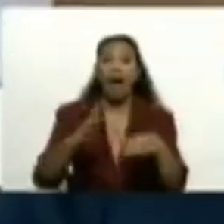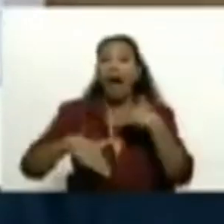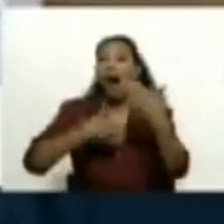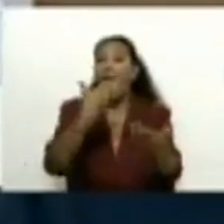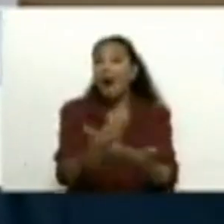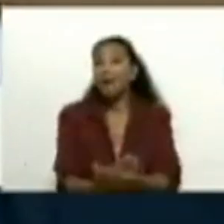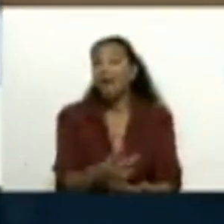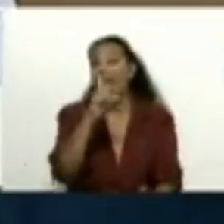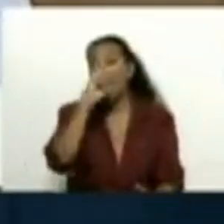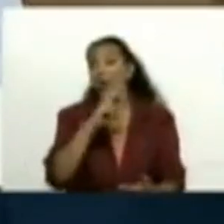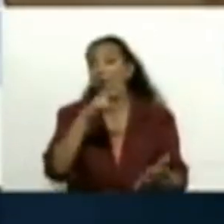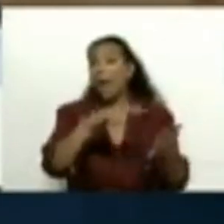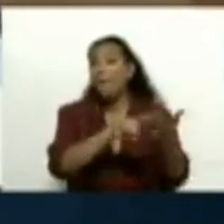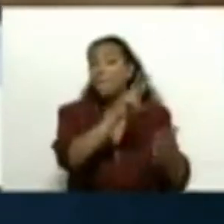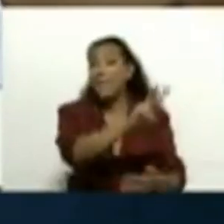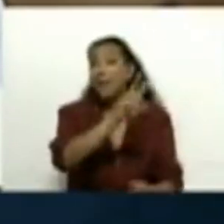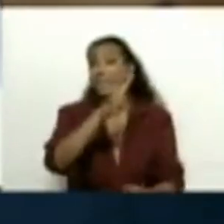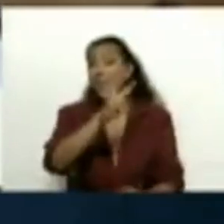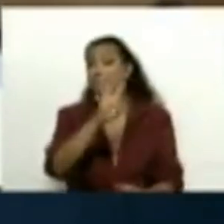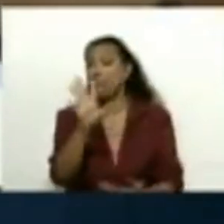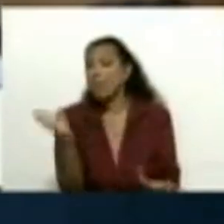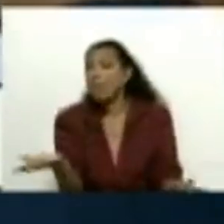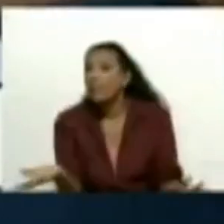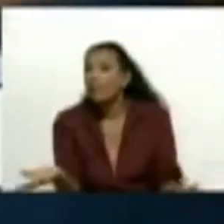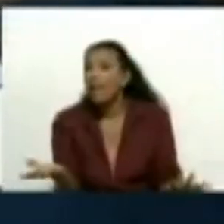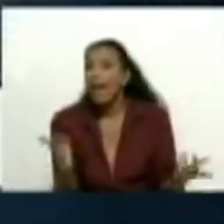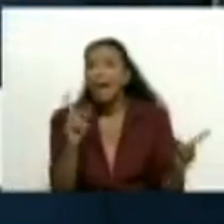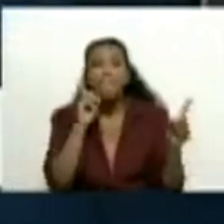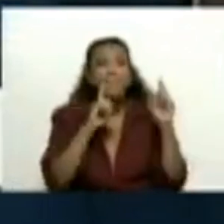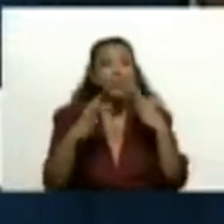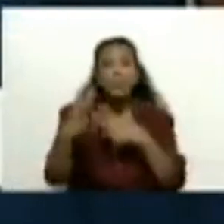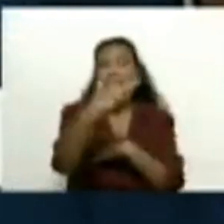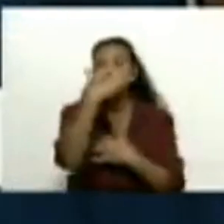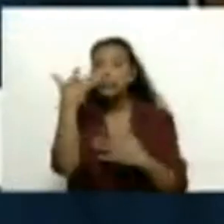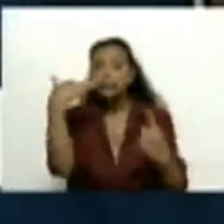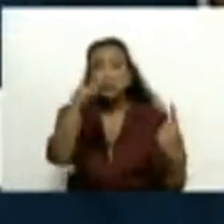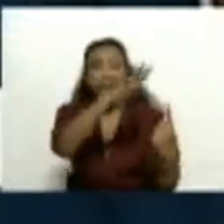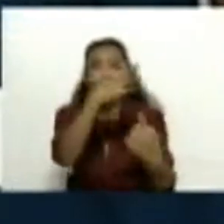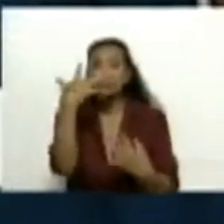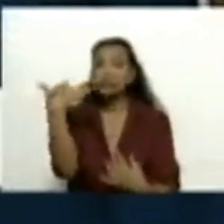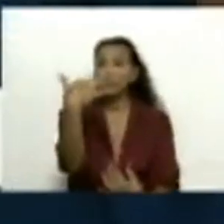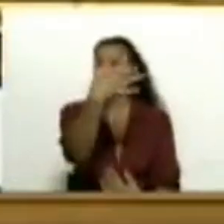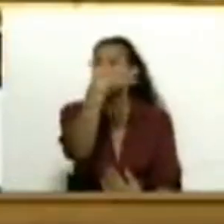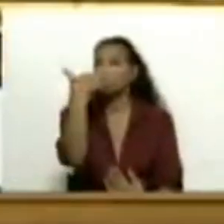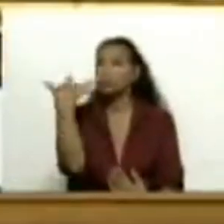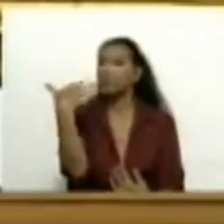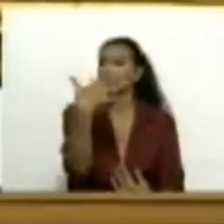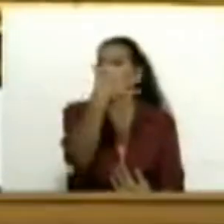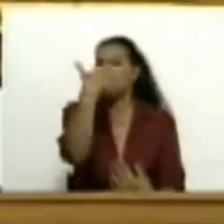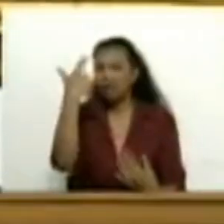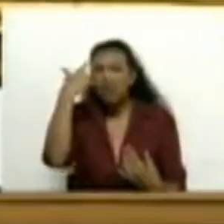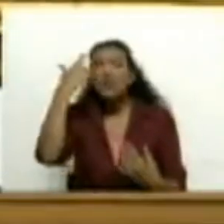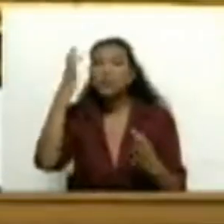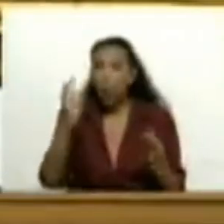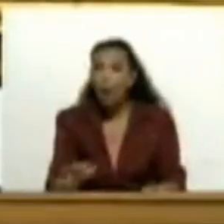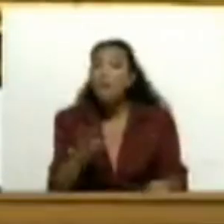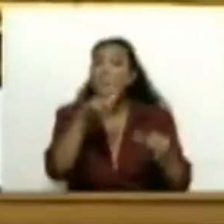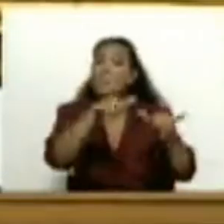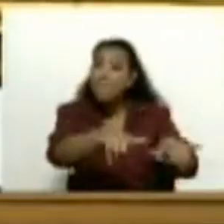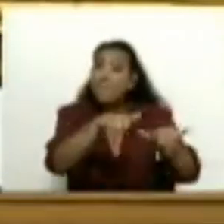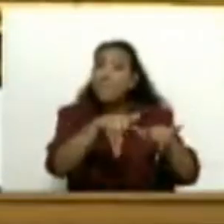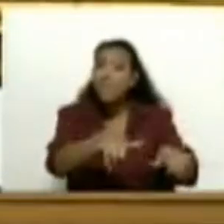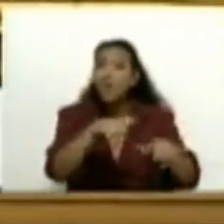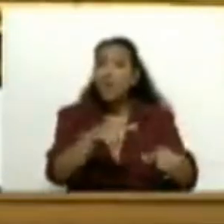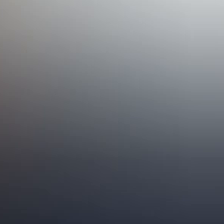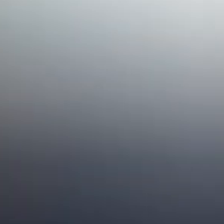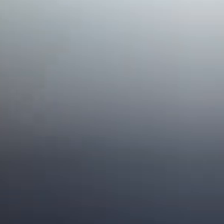los años 24 y 25. Es la tergiversación de los hechos que realmente ocurrieron, reconocidos por el mismo